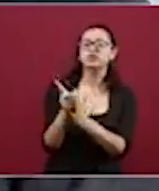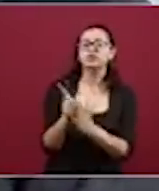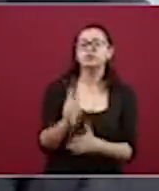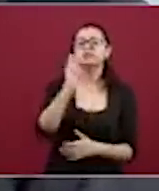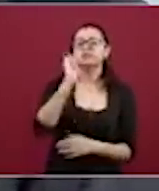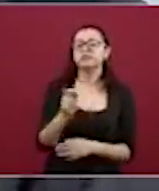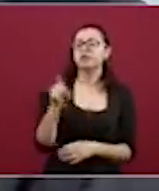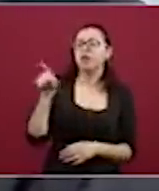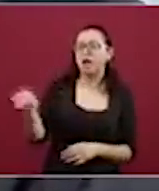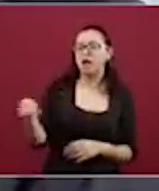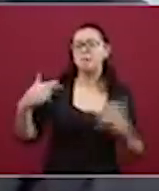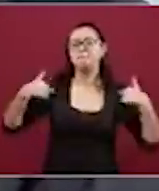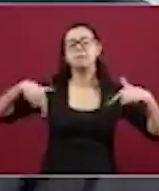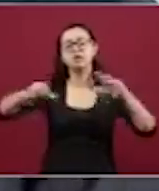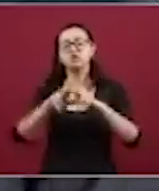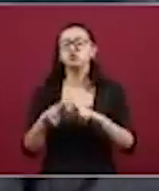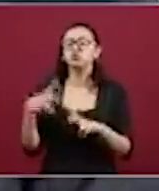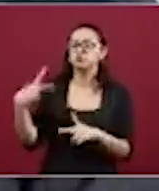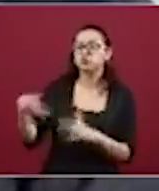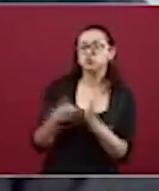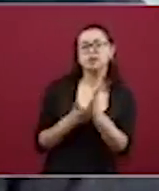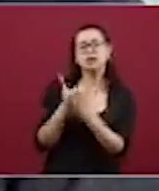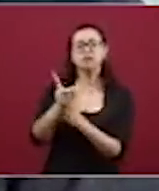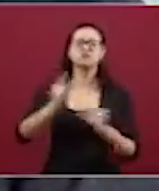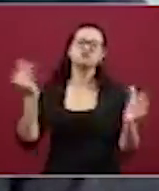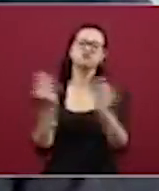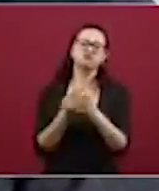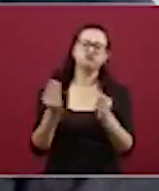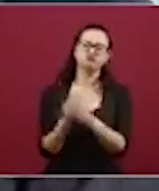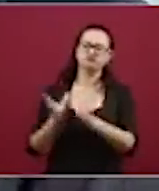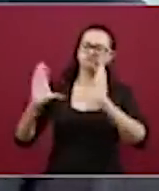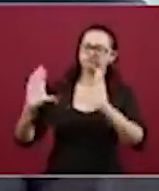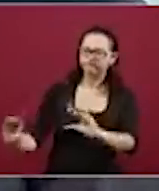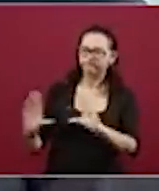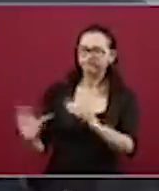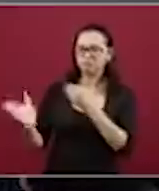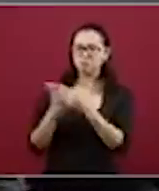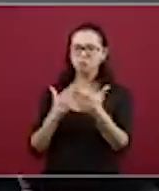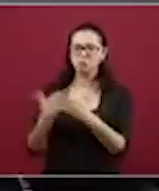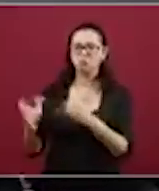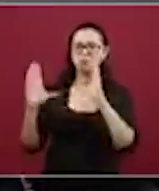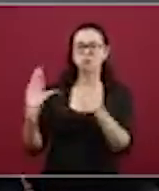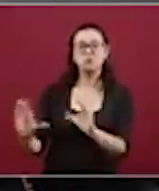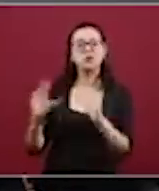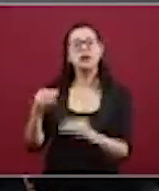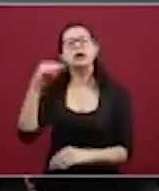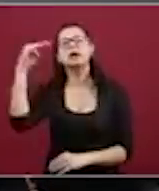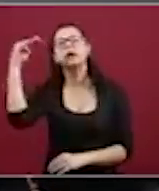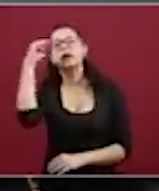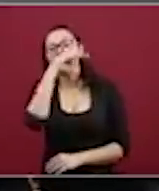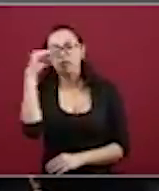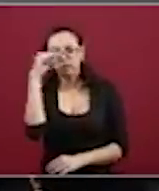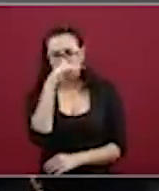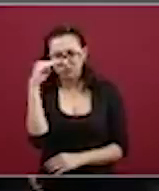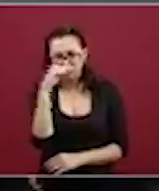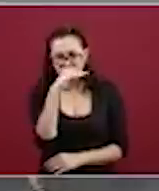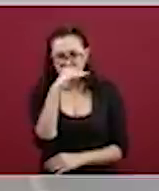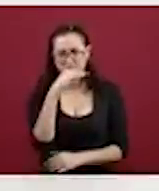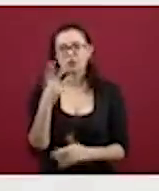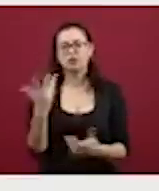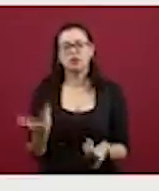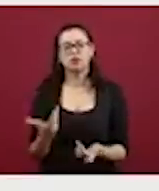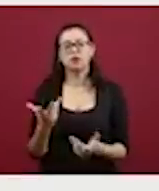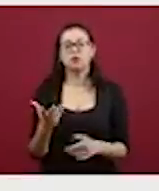a un sistema de formación y actualización que subrayo que es gratuito porque actualmente